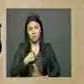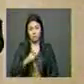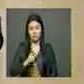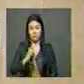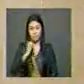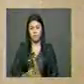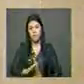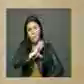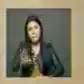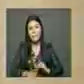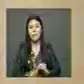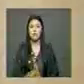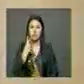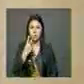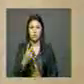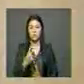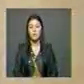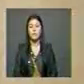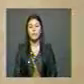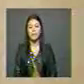dos cosas adicionales.